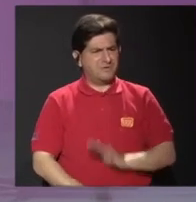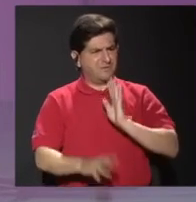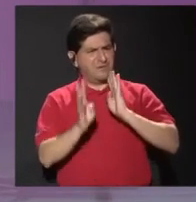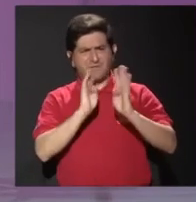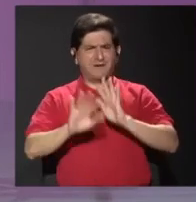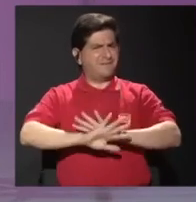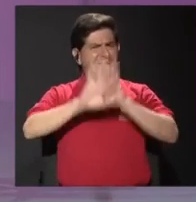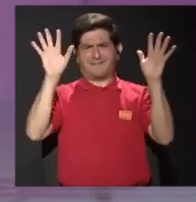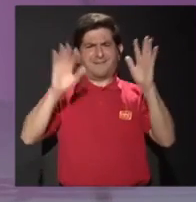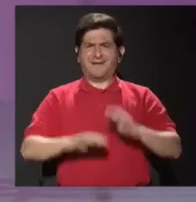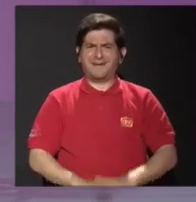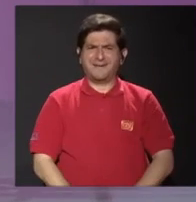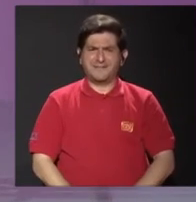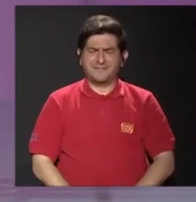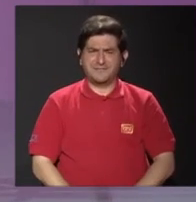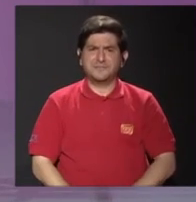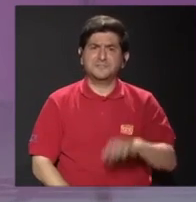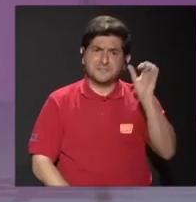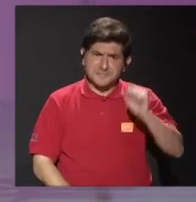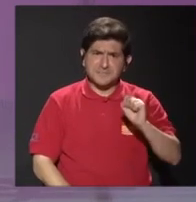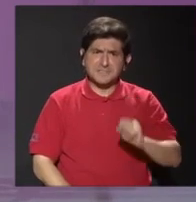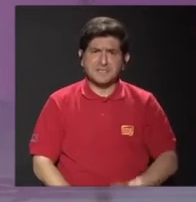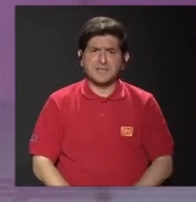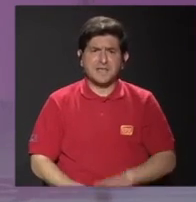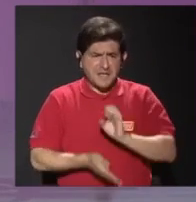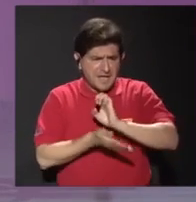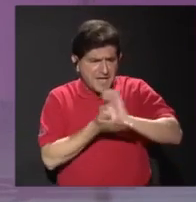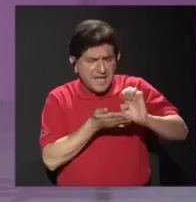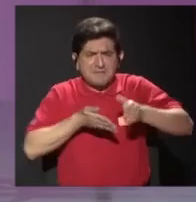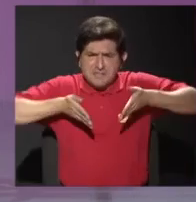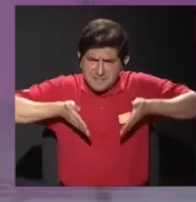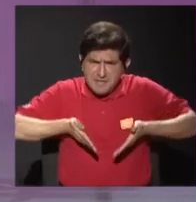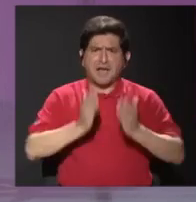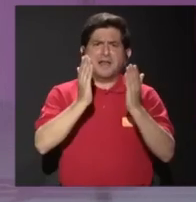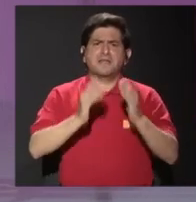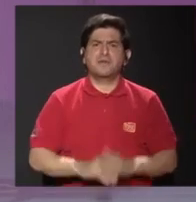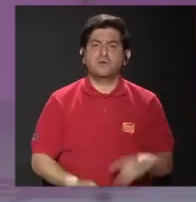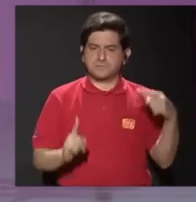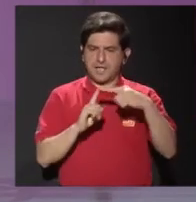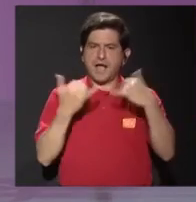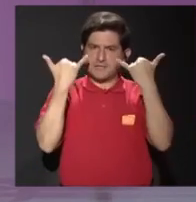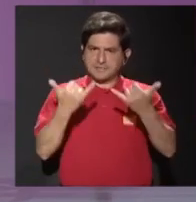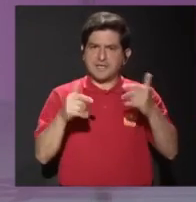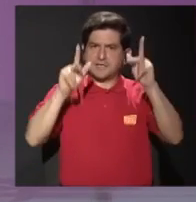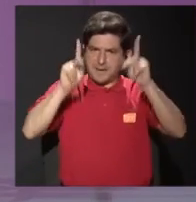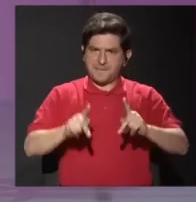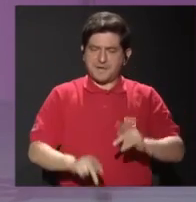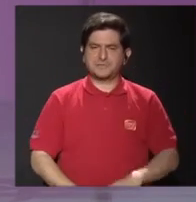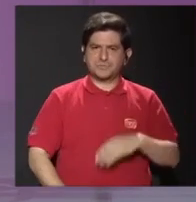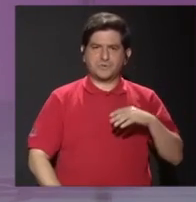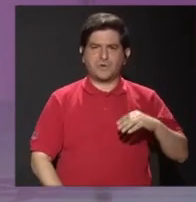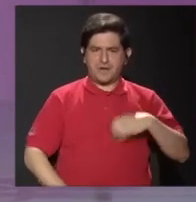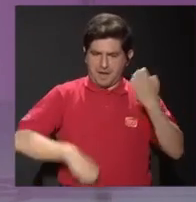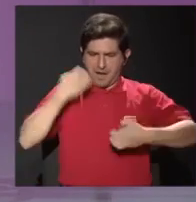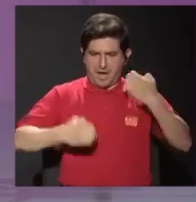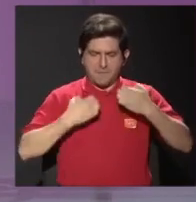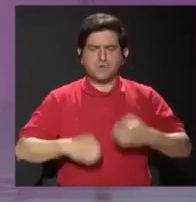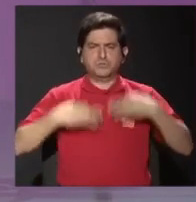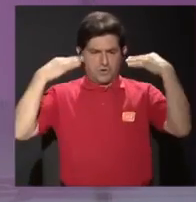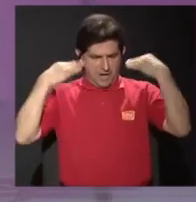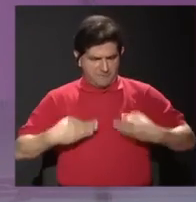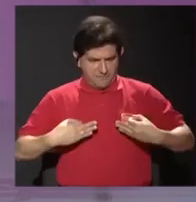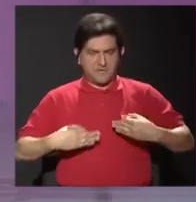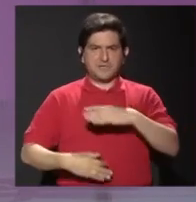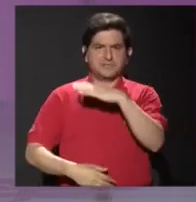de que existen formas de evitar los hijos hasta que no tengamos la es emocional física